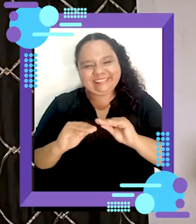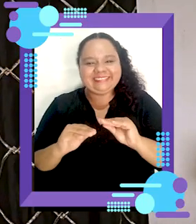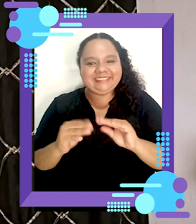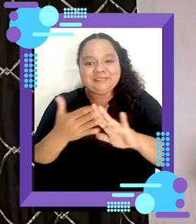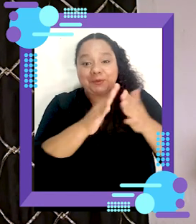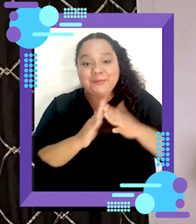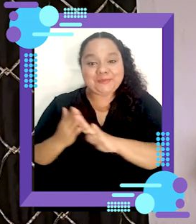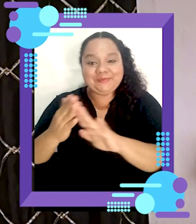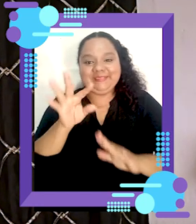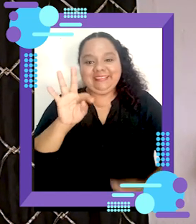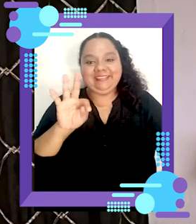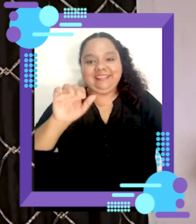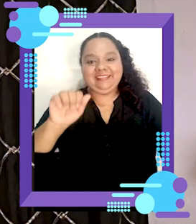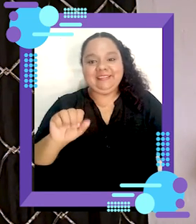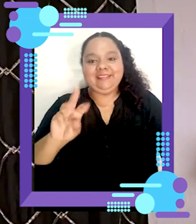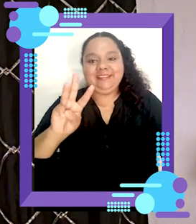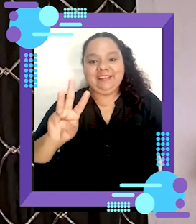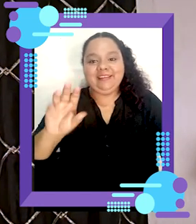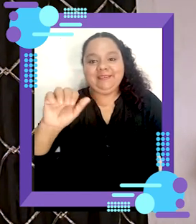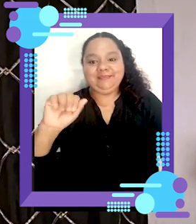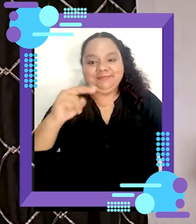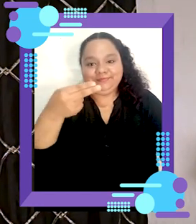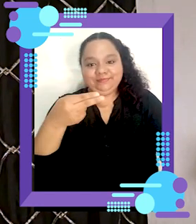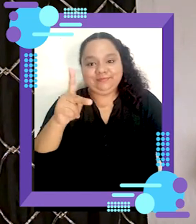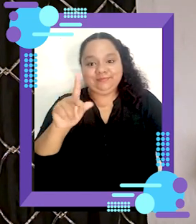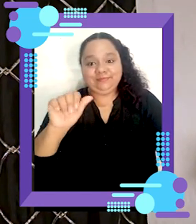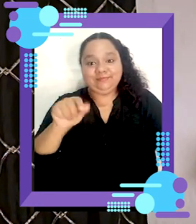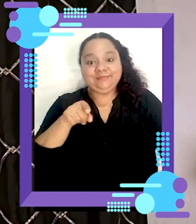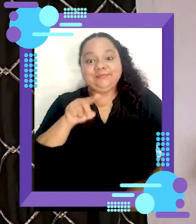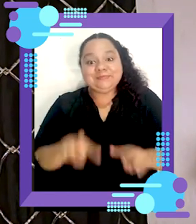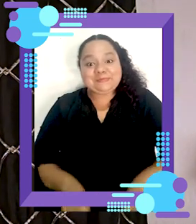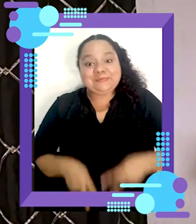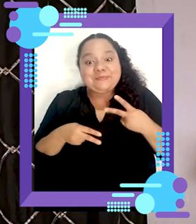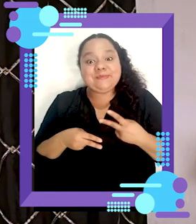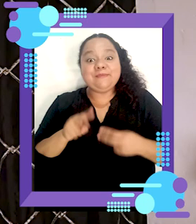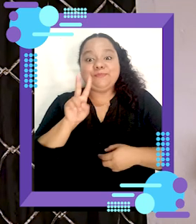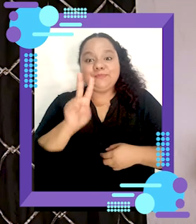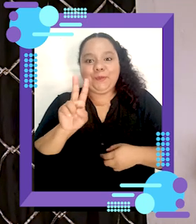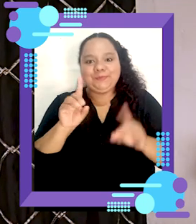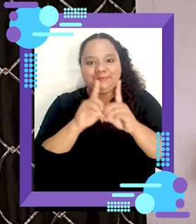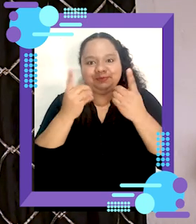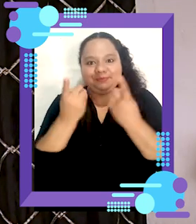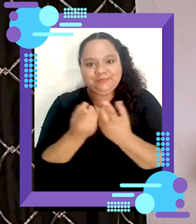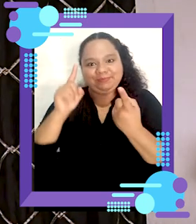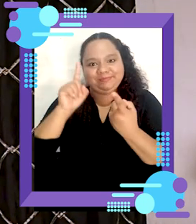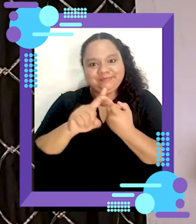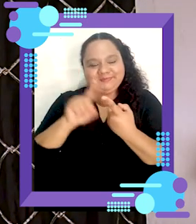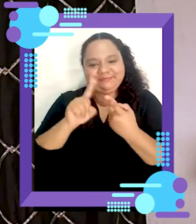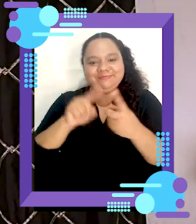pueblo Tahuaca. Ellos se encuentran ubicados específicamente en dos departamentos, en Olancho y en Gracias a